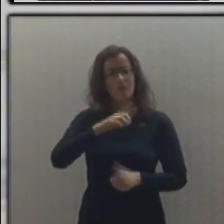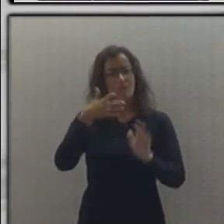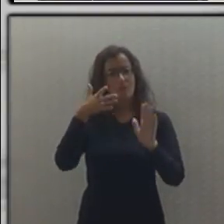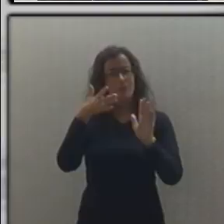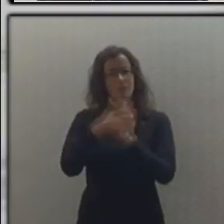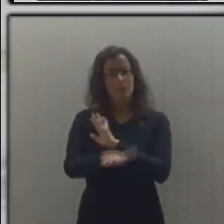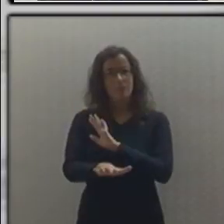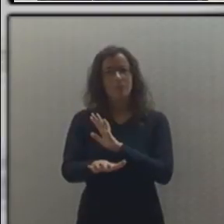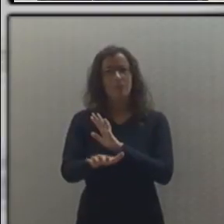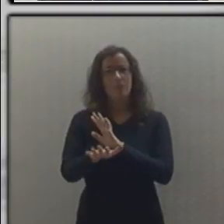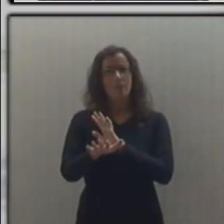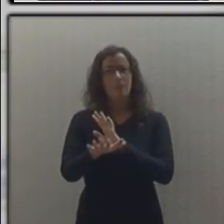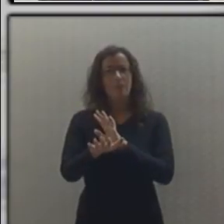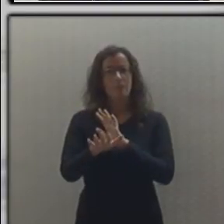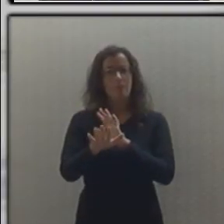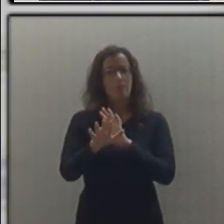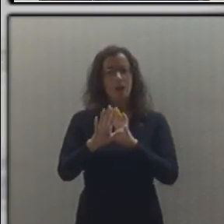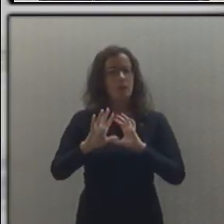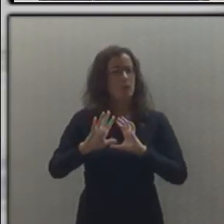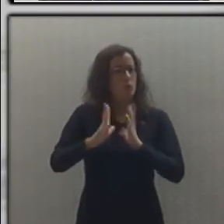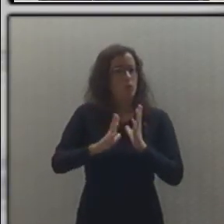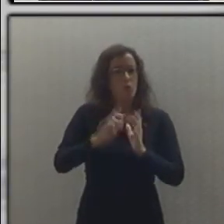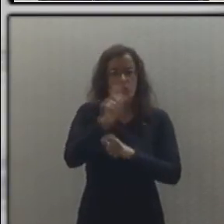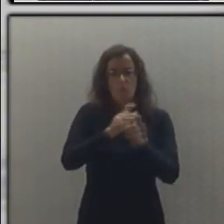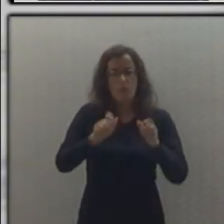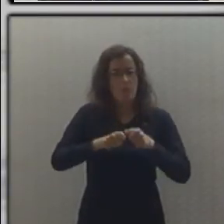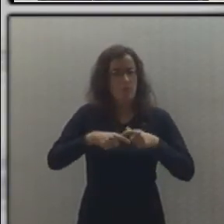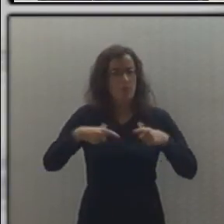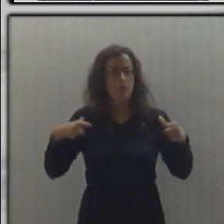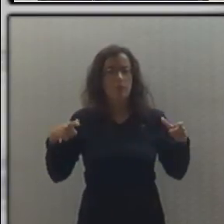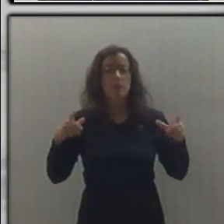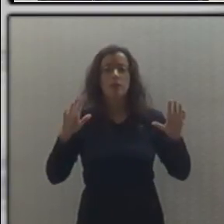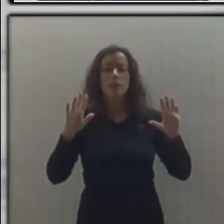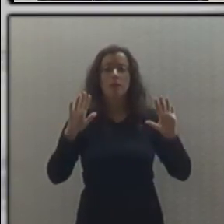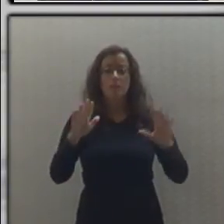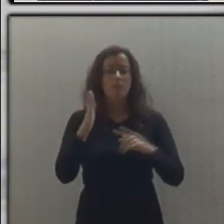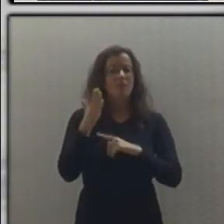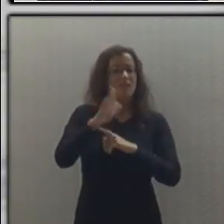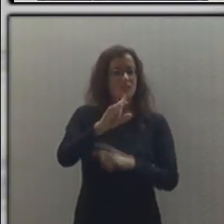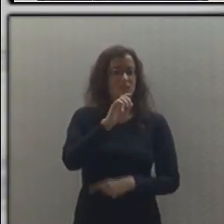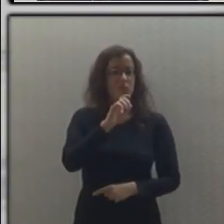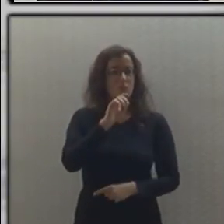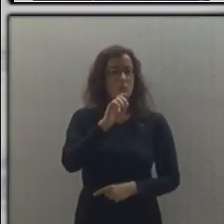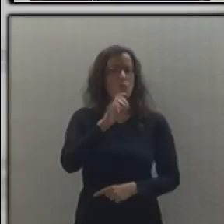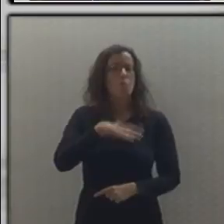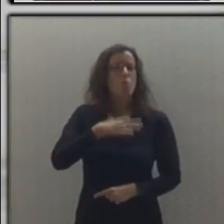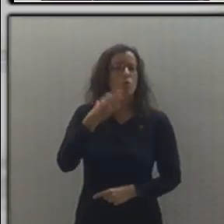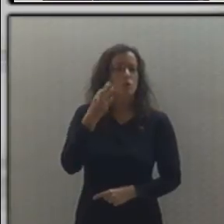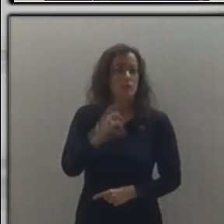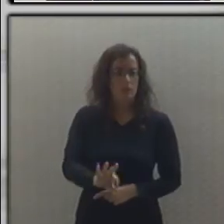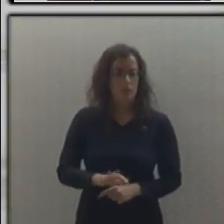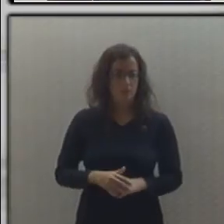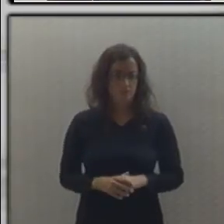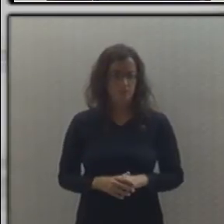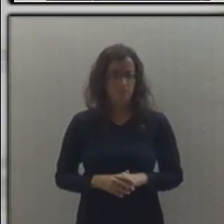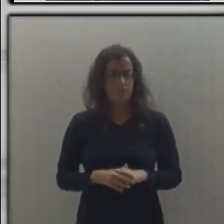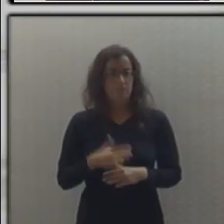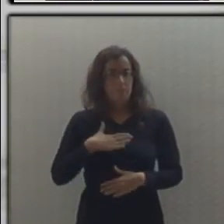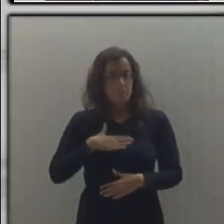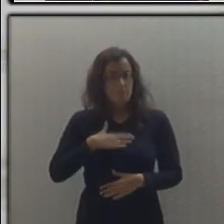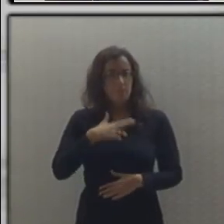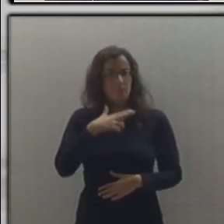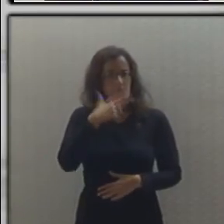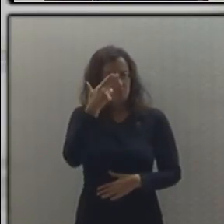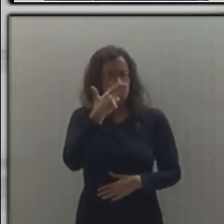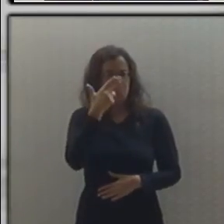lo que supone la revolución demográfica, pero lo plantea como una posibilidad. A mí esto es lo que me parece